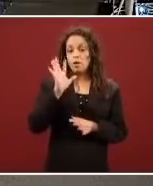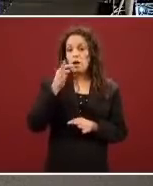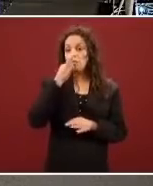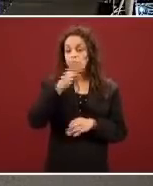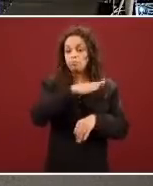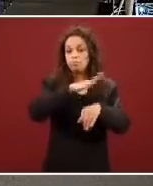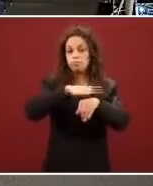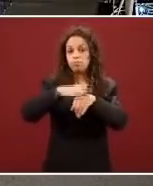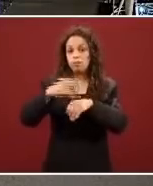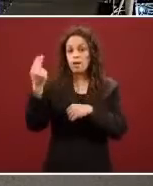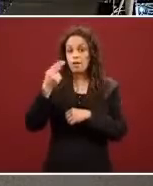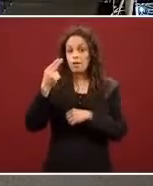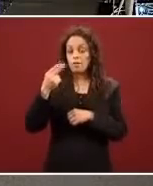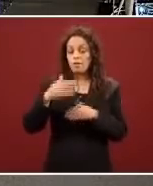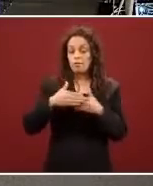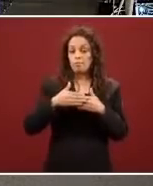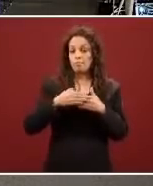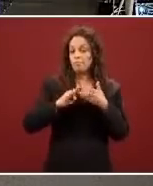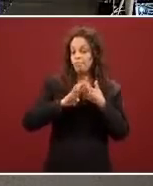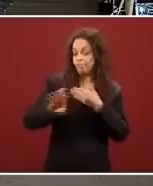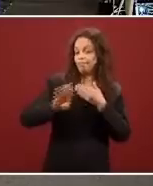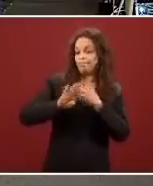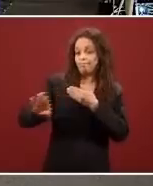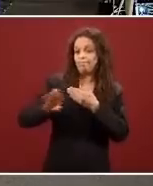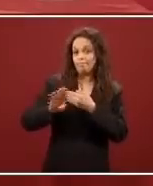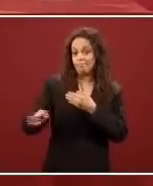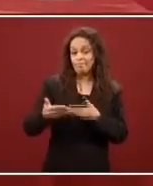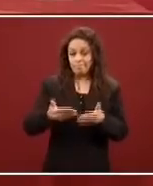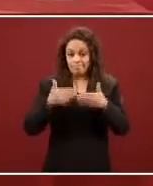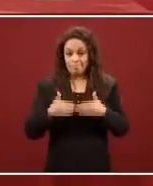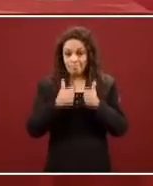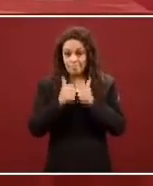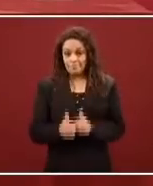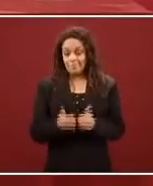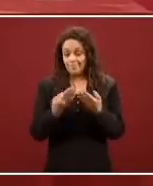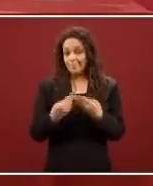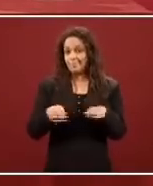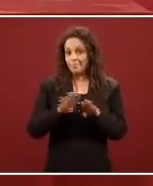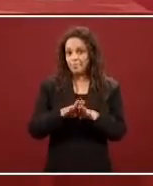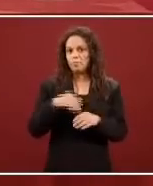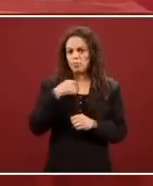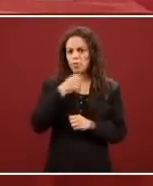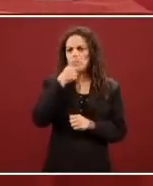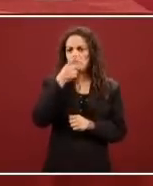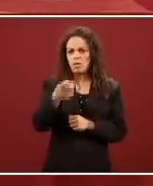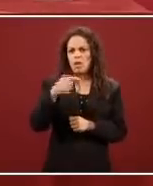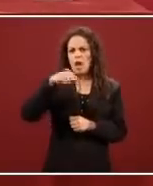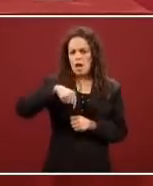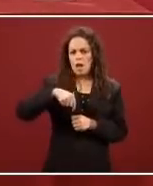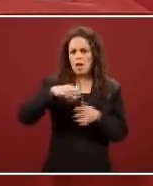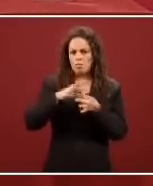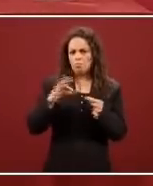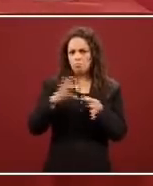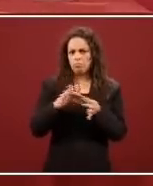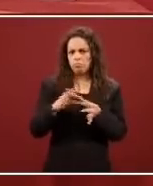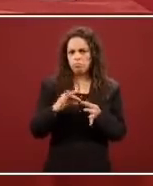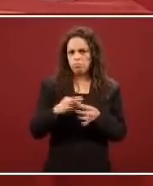Sana Distancia, yo dije aquí que estaríamos